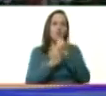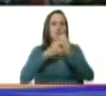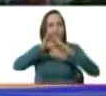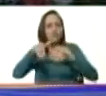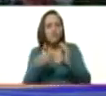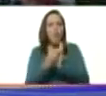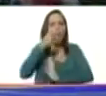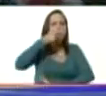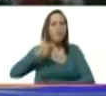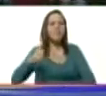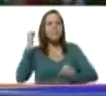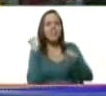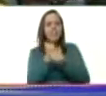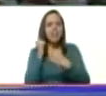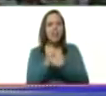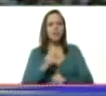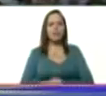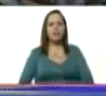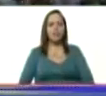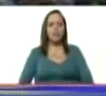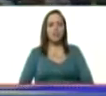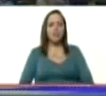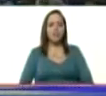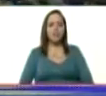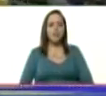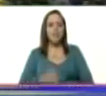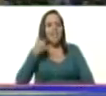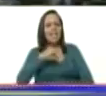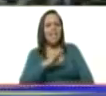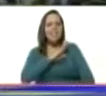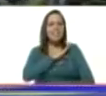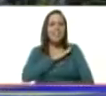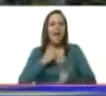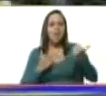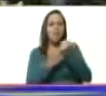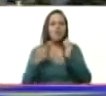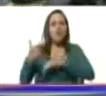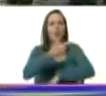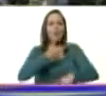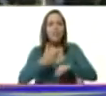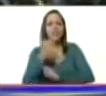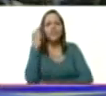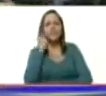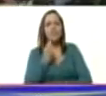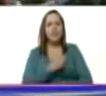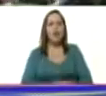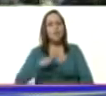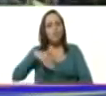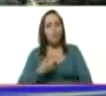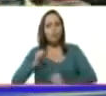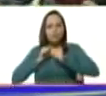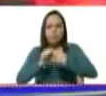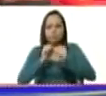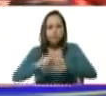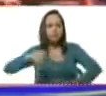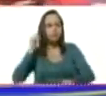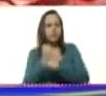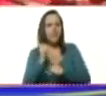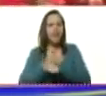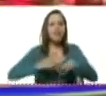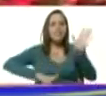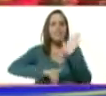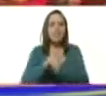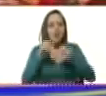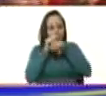pueblo, de los trabajadores, de las trabajadoras. Y tiene el apoyo del gobierno bolivariano para continuar su rumbo de desarrollo,